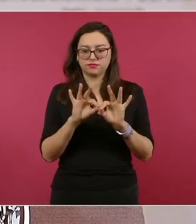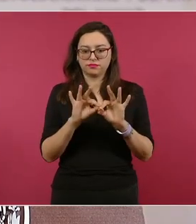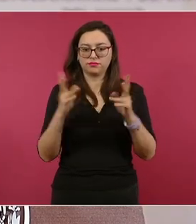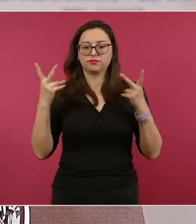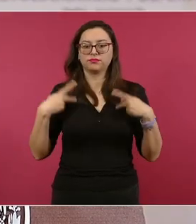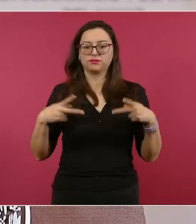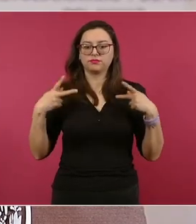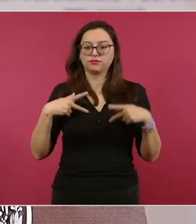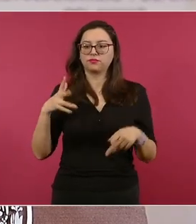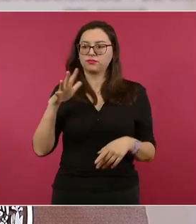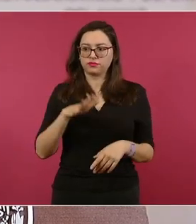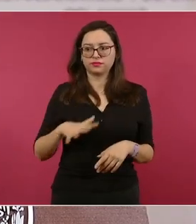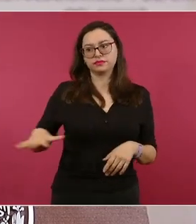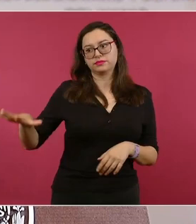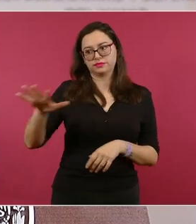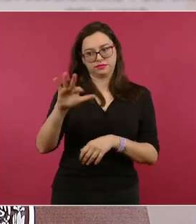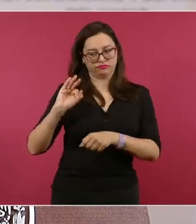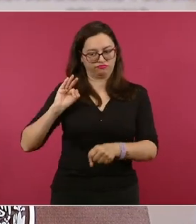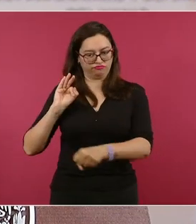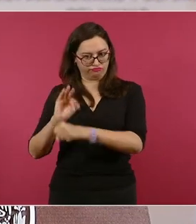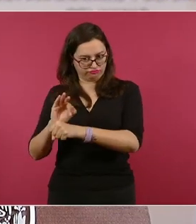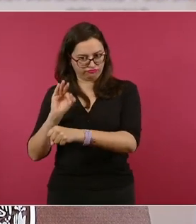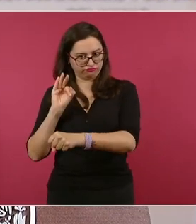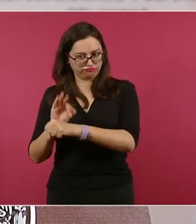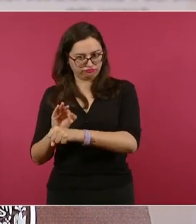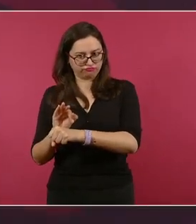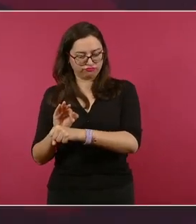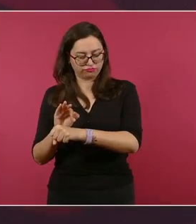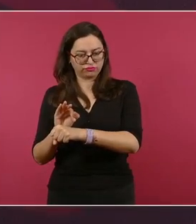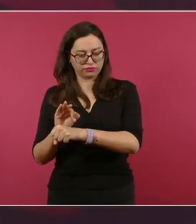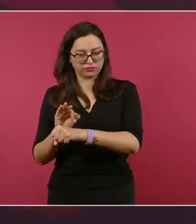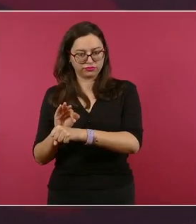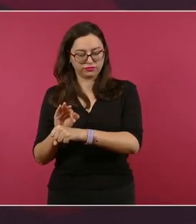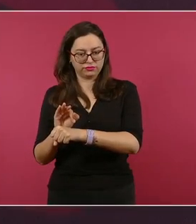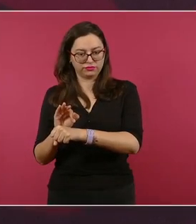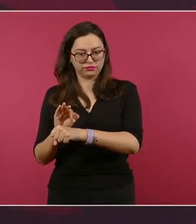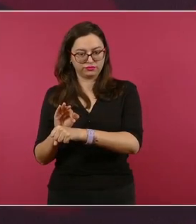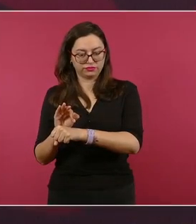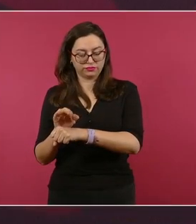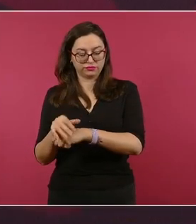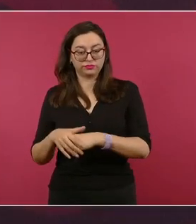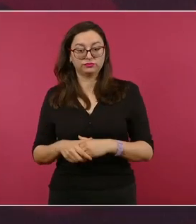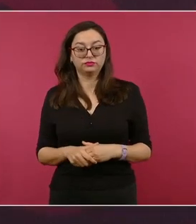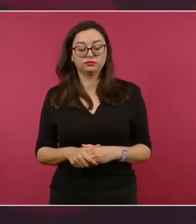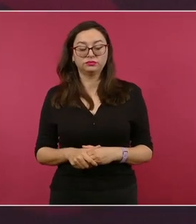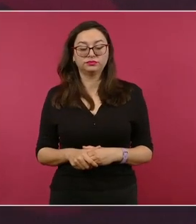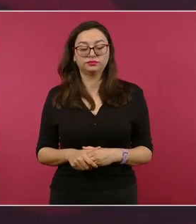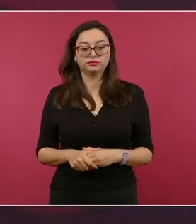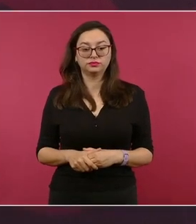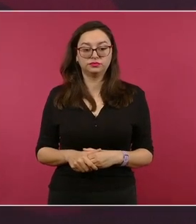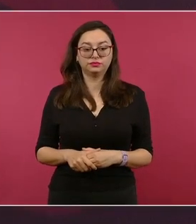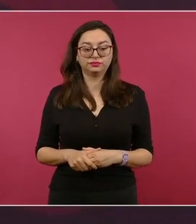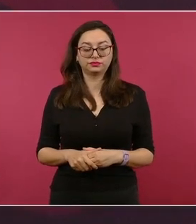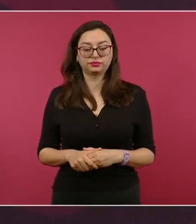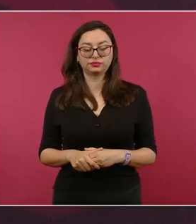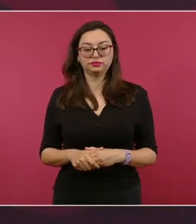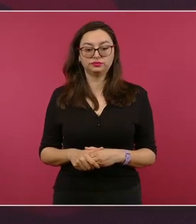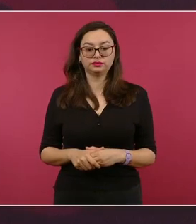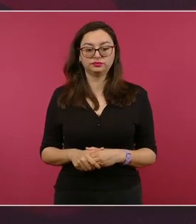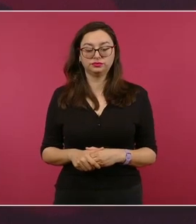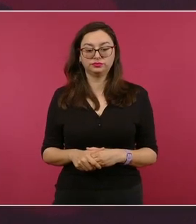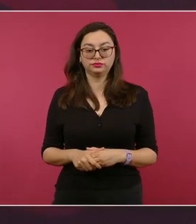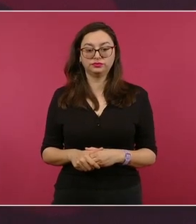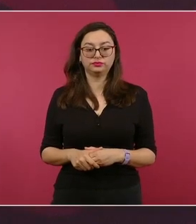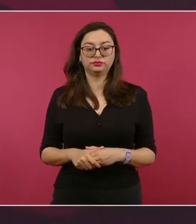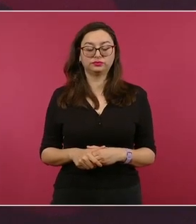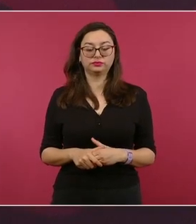la población civil, el que no vaya a